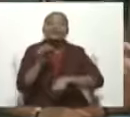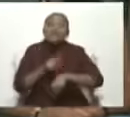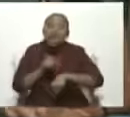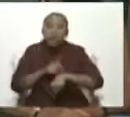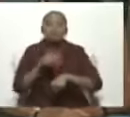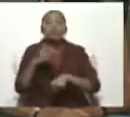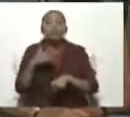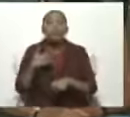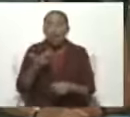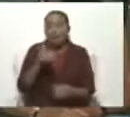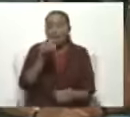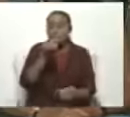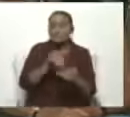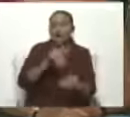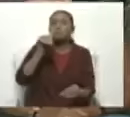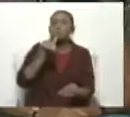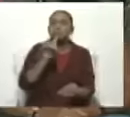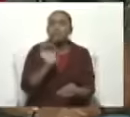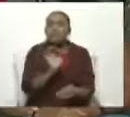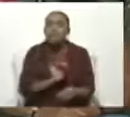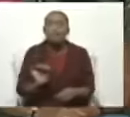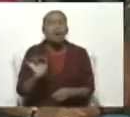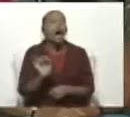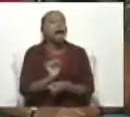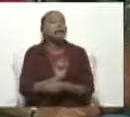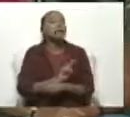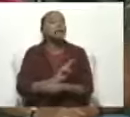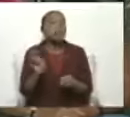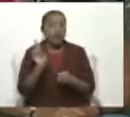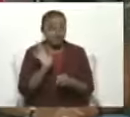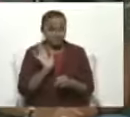podrá realizar durante lo que será la